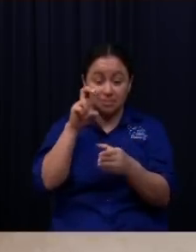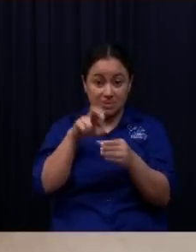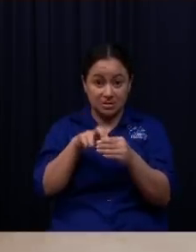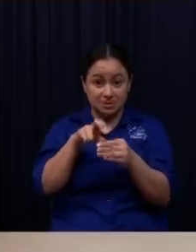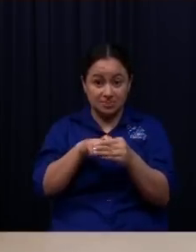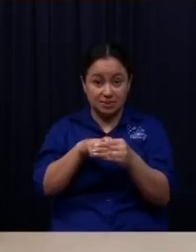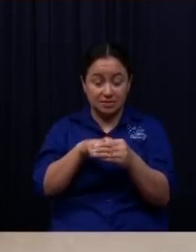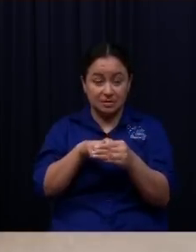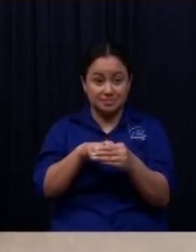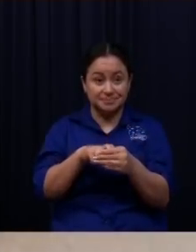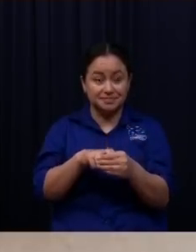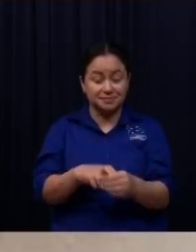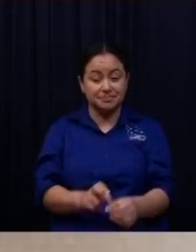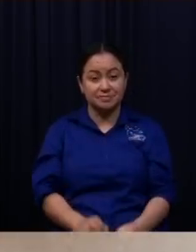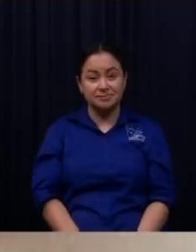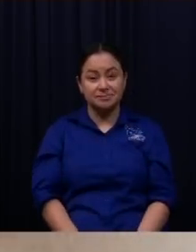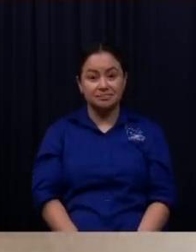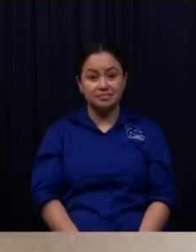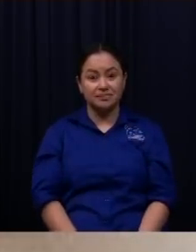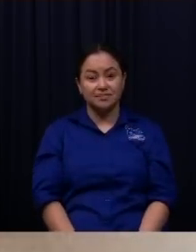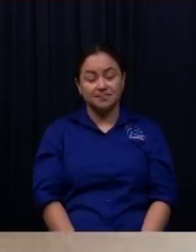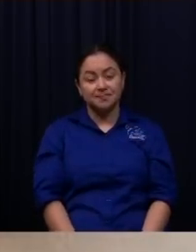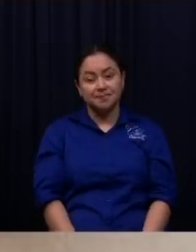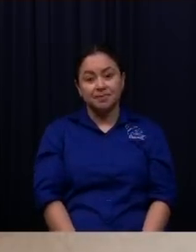Hebreos, ¿qué?